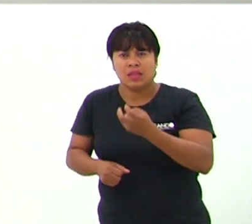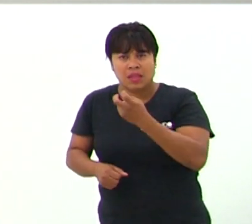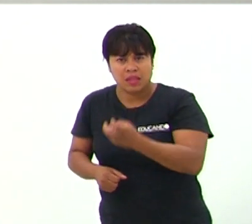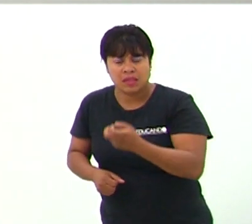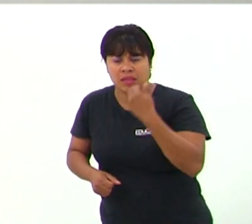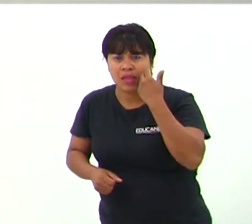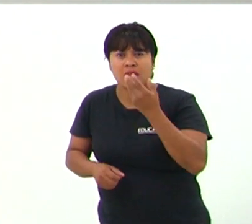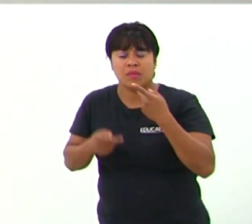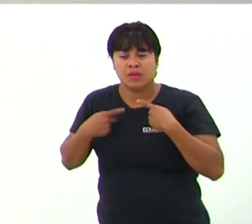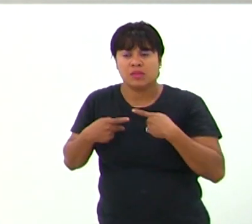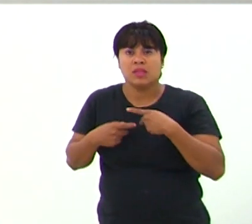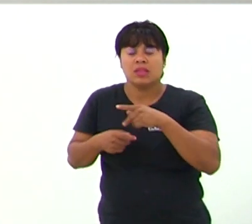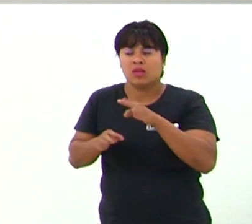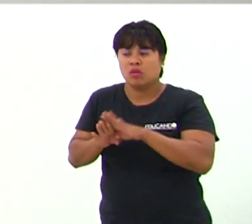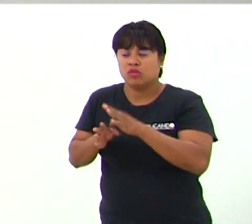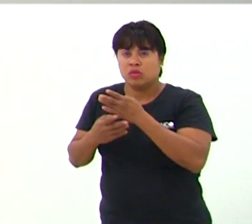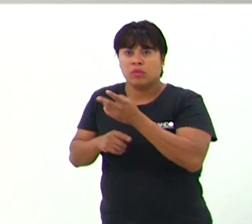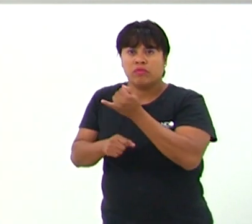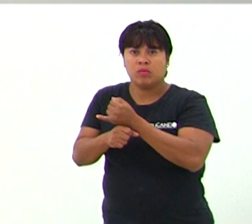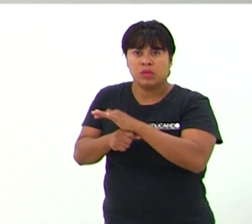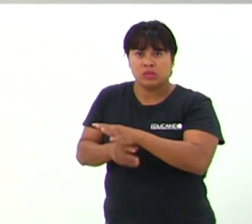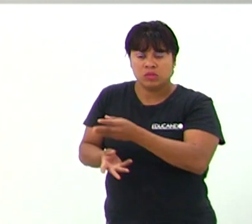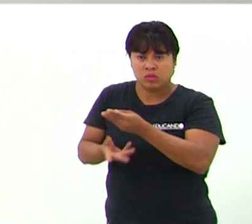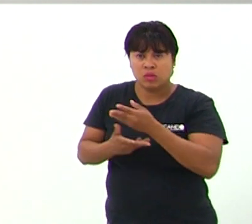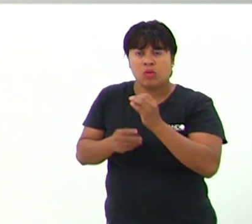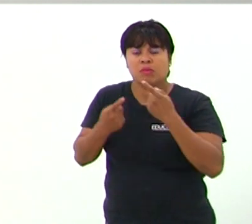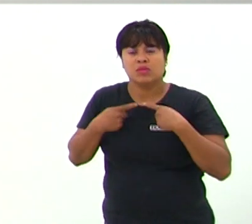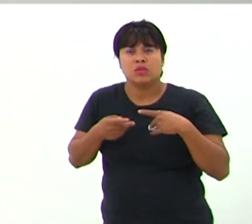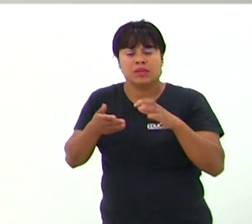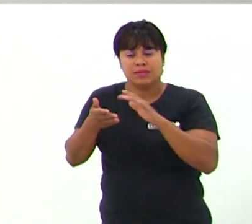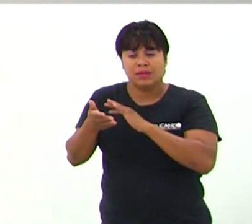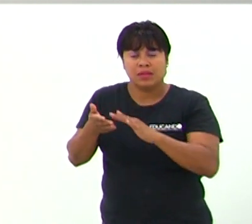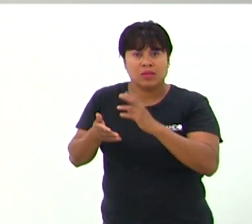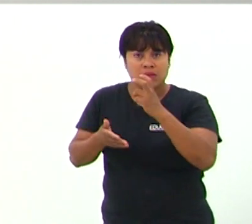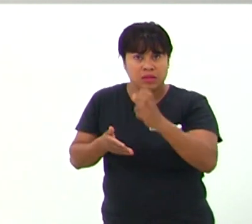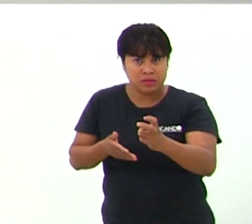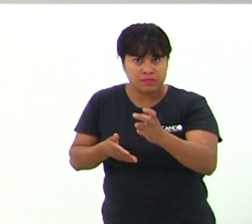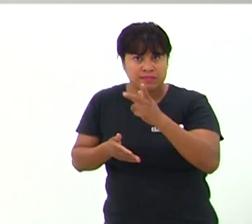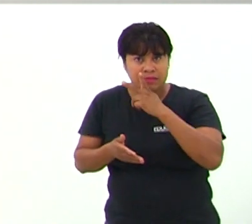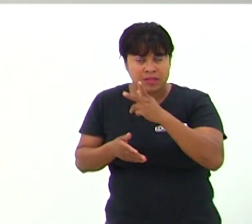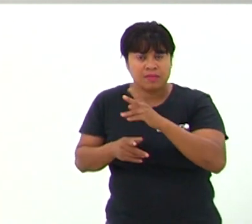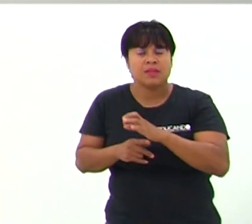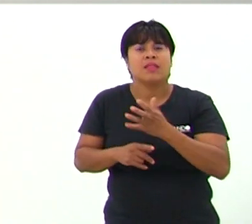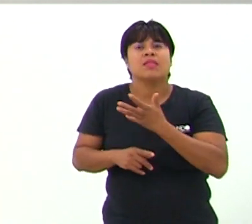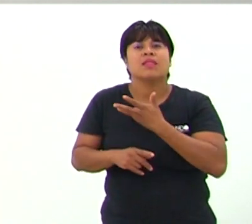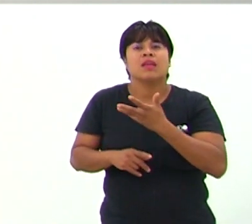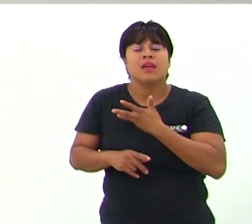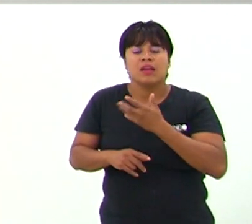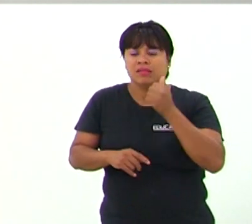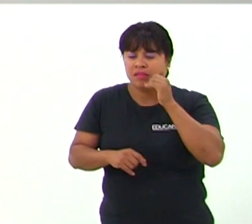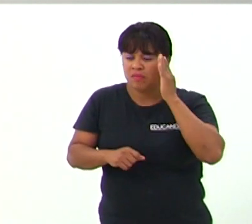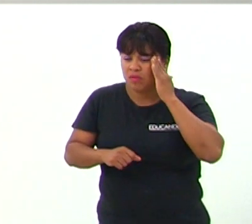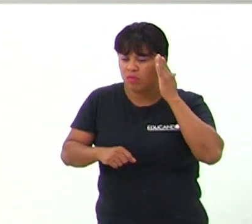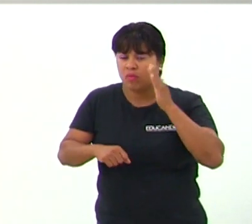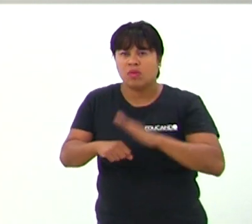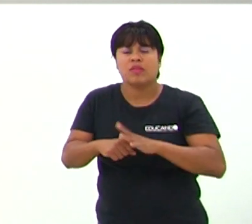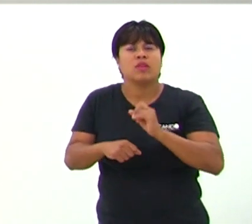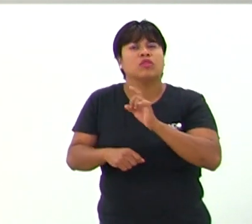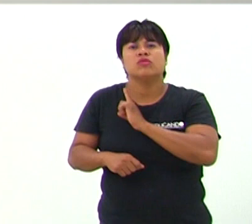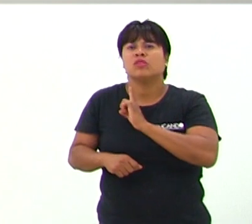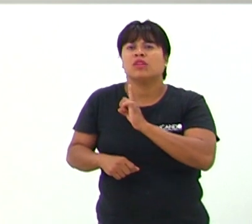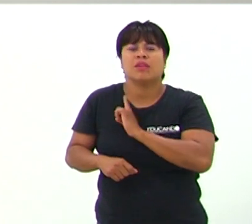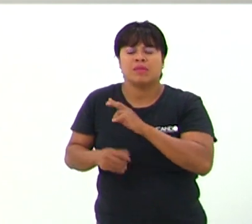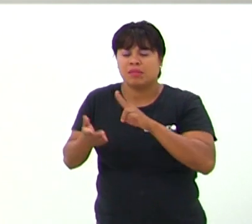que el receptor de la información o la persona que está leyendo dicho texto tenga en cuenta que no